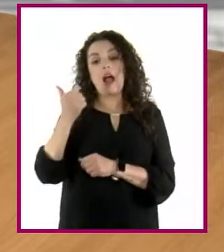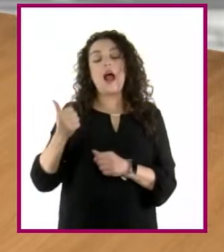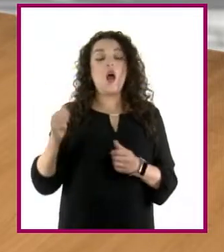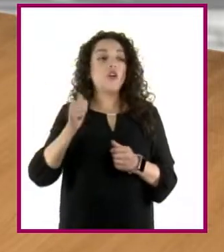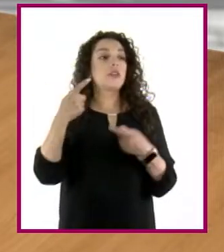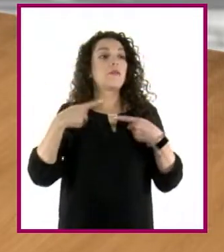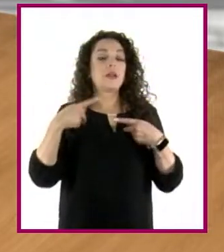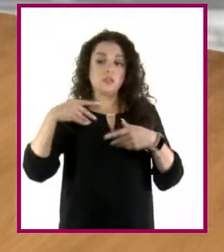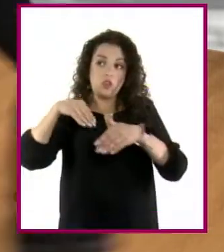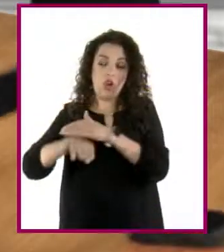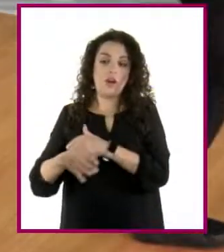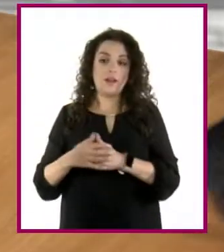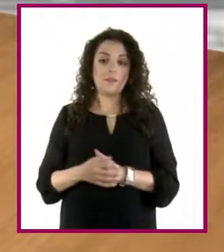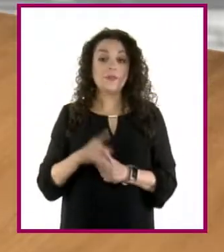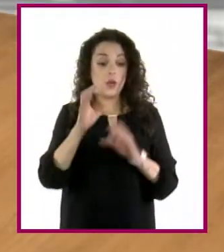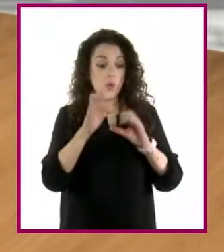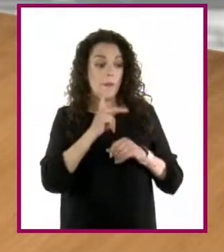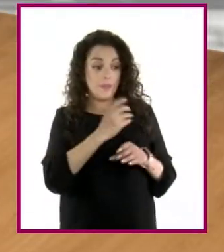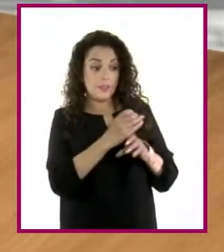mis cosas, no tardo.